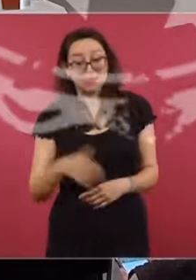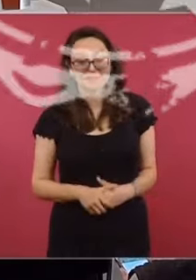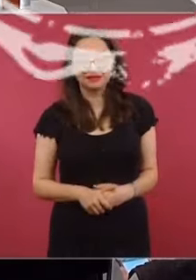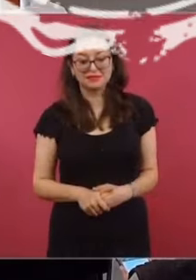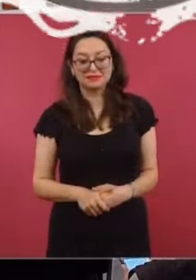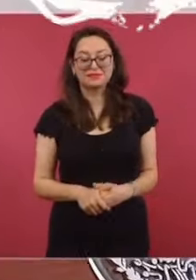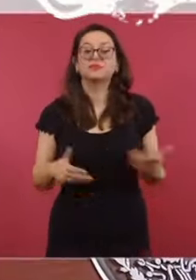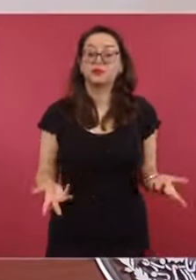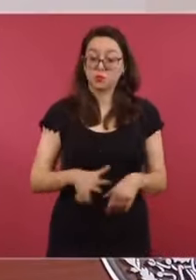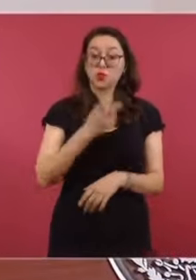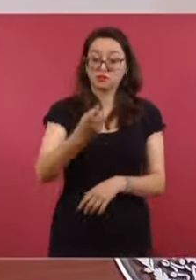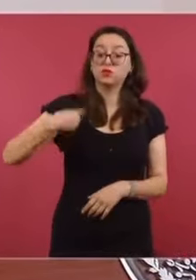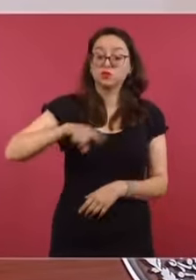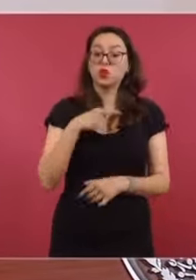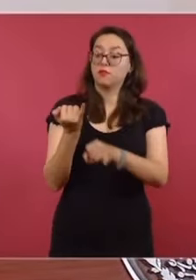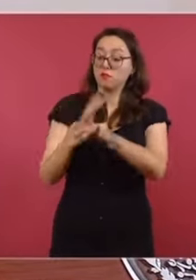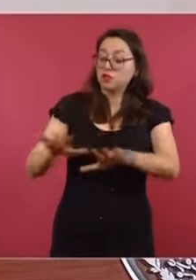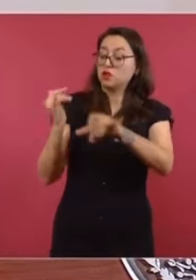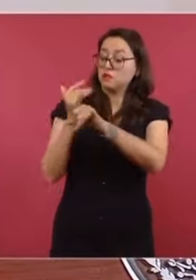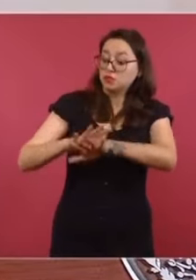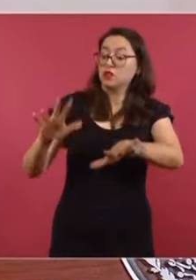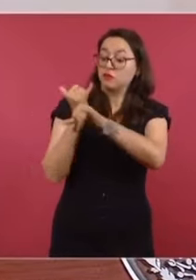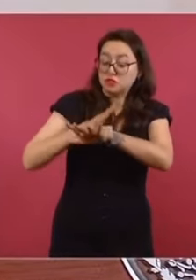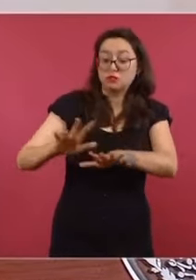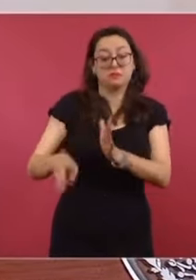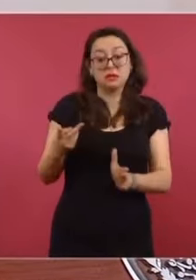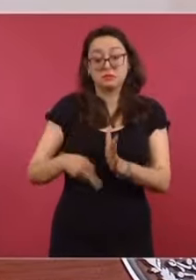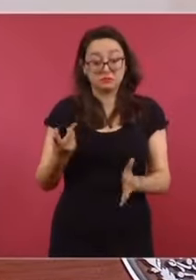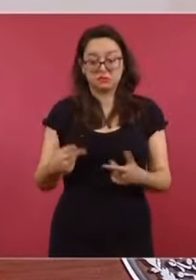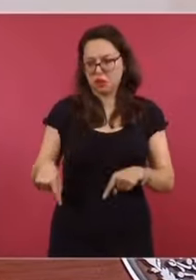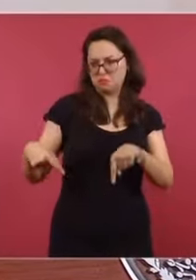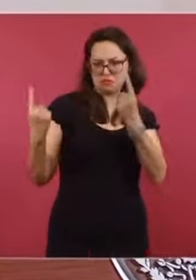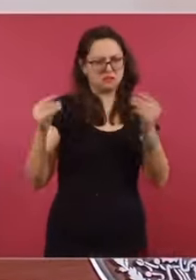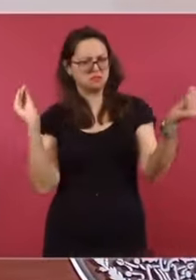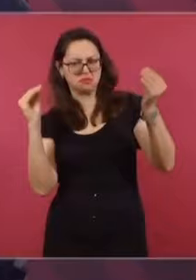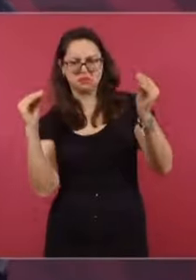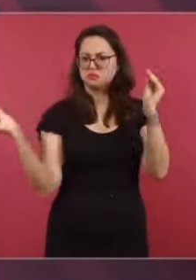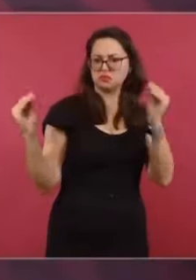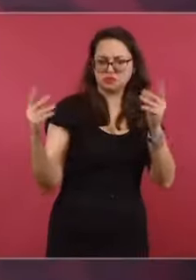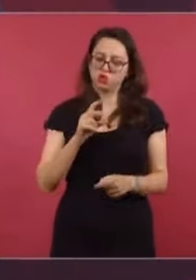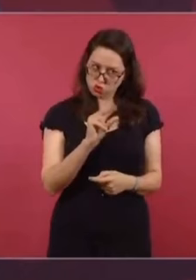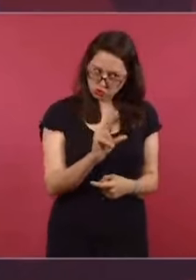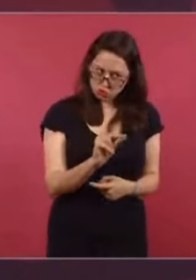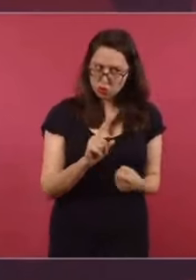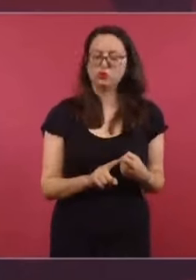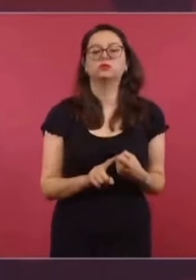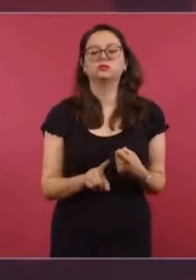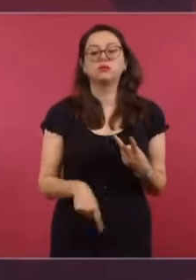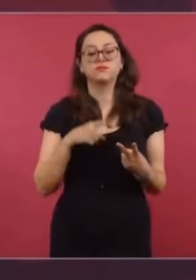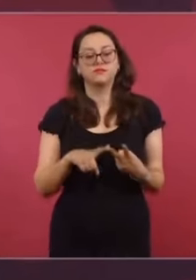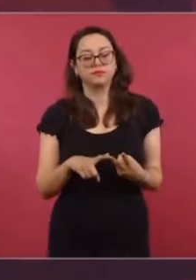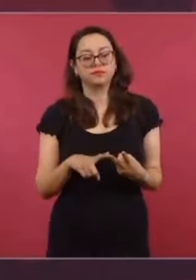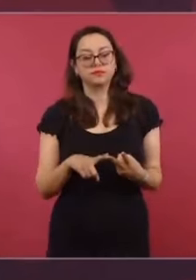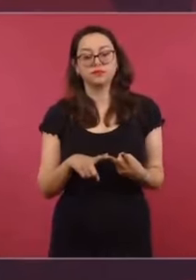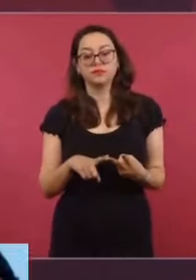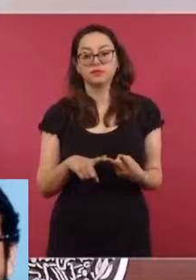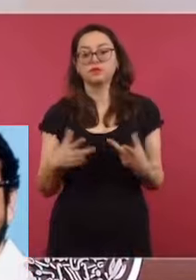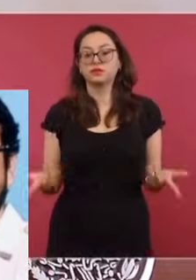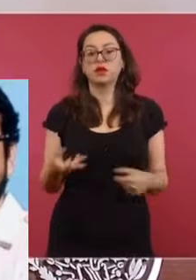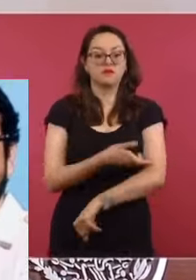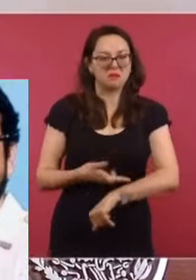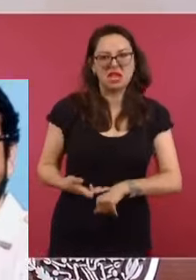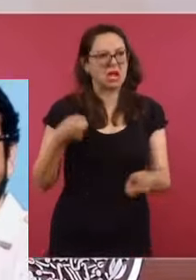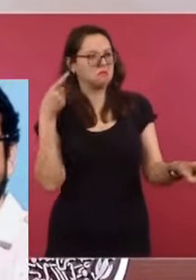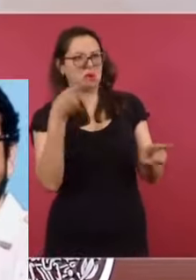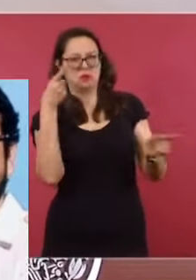Eso, tenemos que estar informando, informando. Y no es mala la polémica, nada más que no mienten madre, que no se metan con